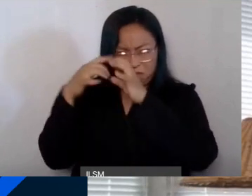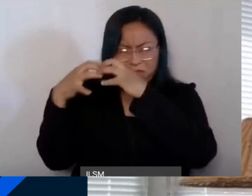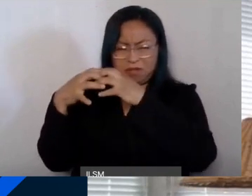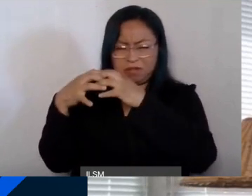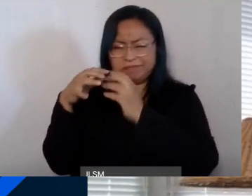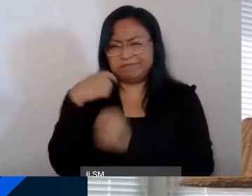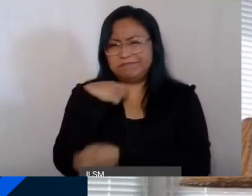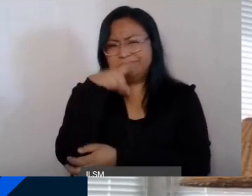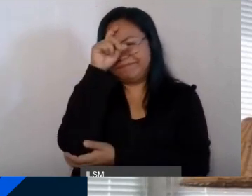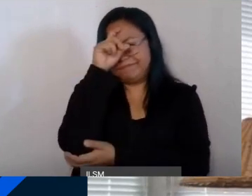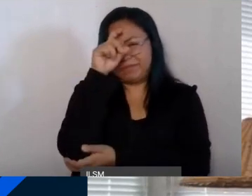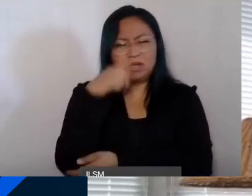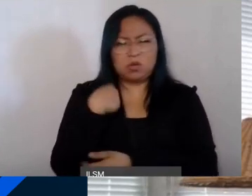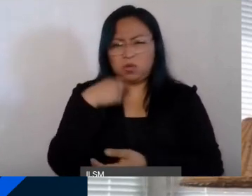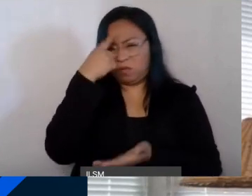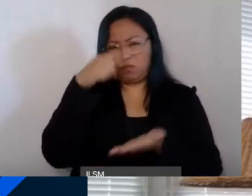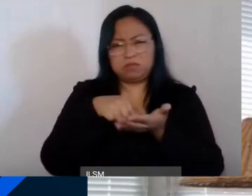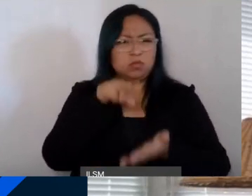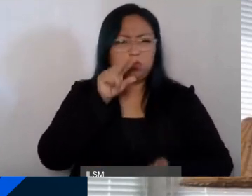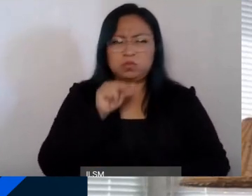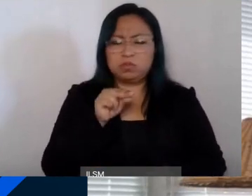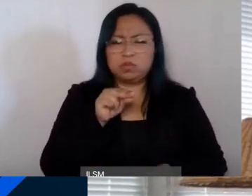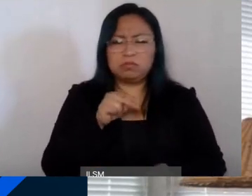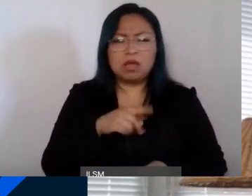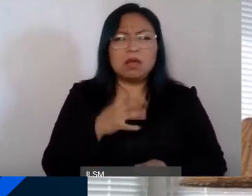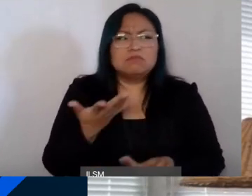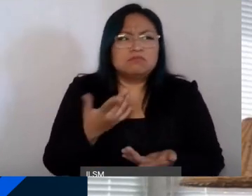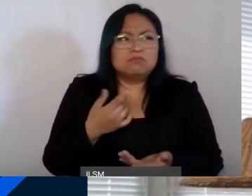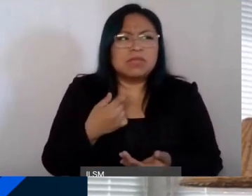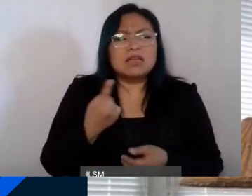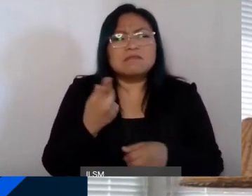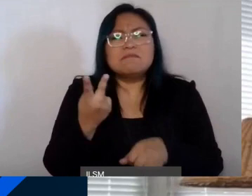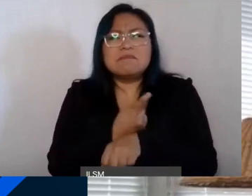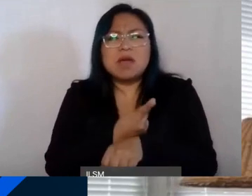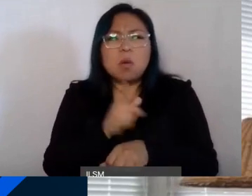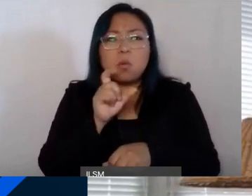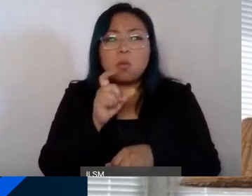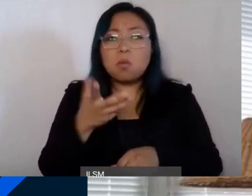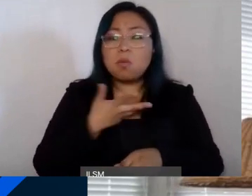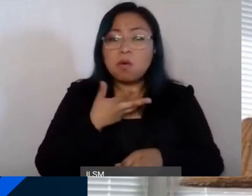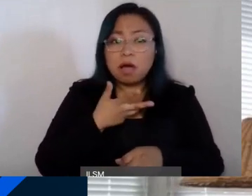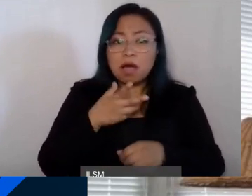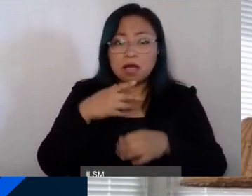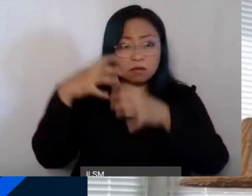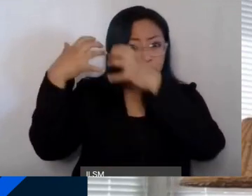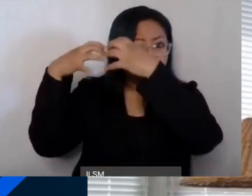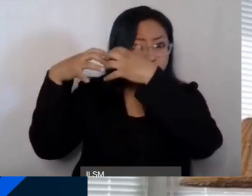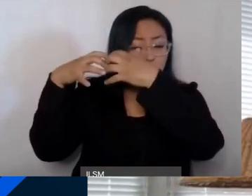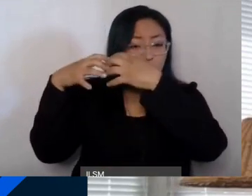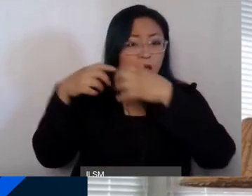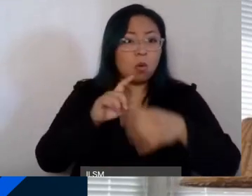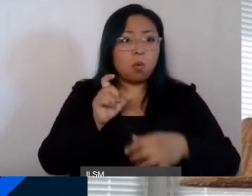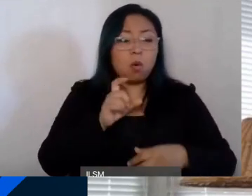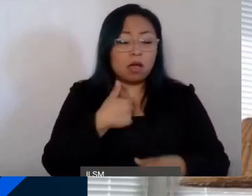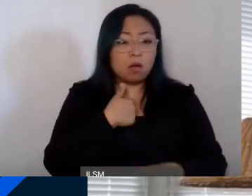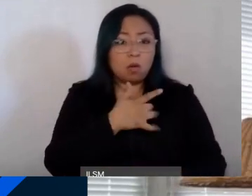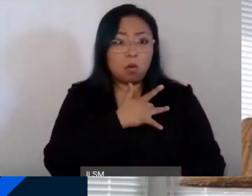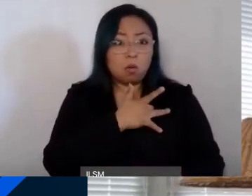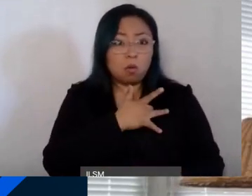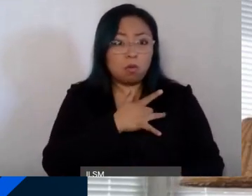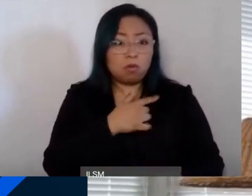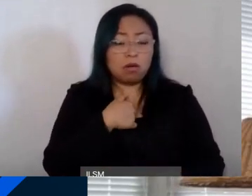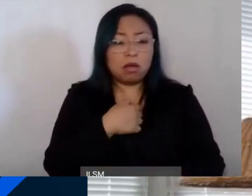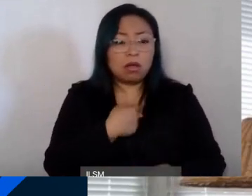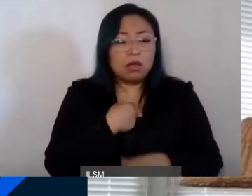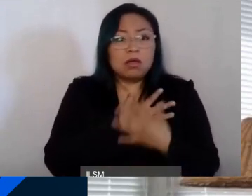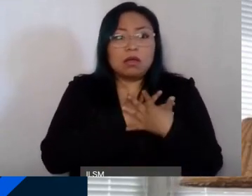con la conciencia en aquellas personas que han tenido un paro cardíaco y tienen una